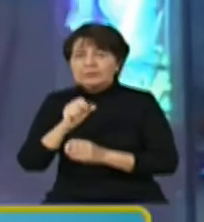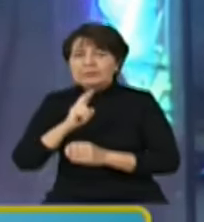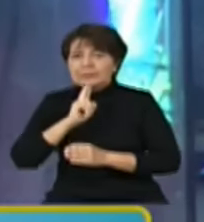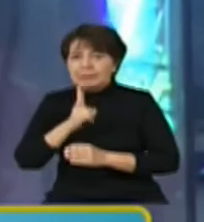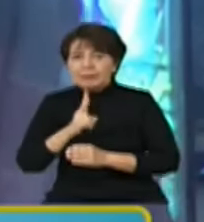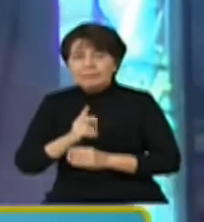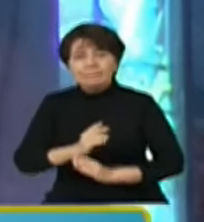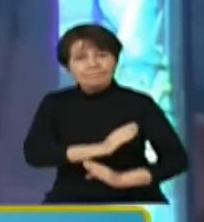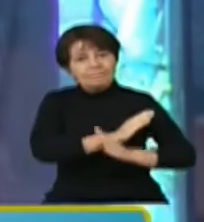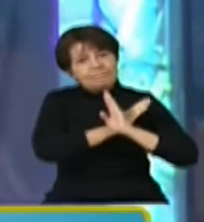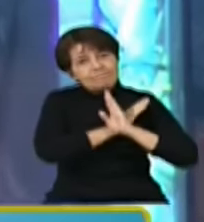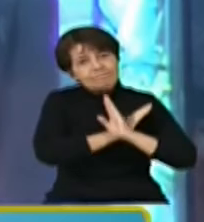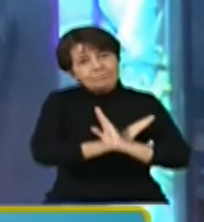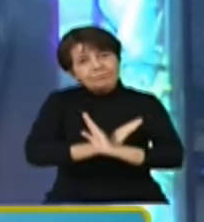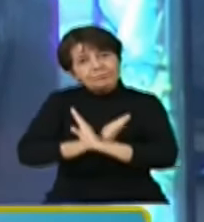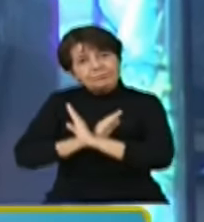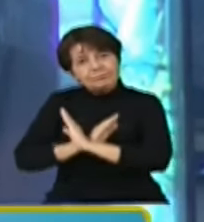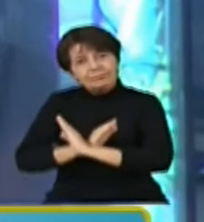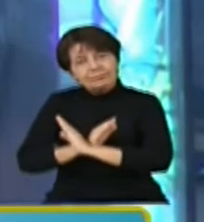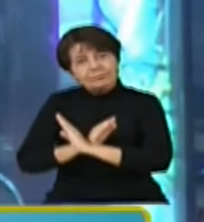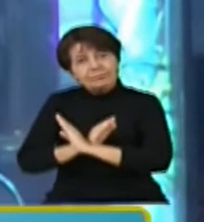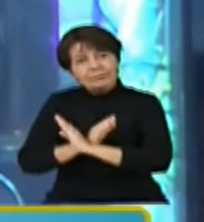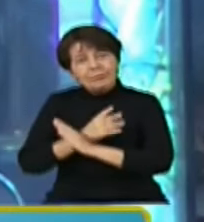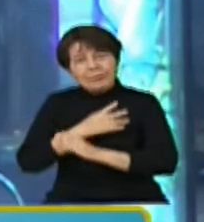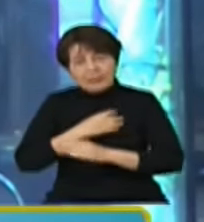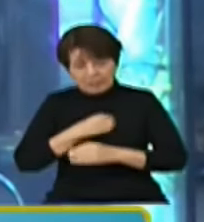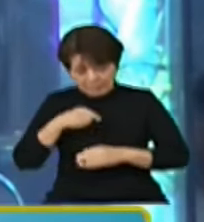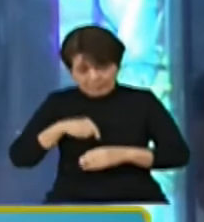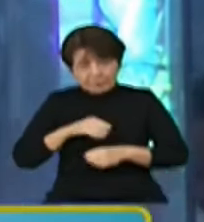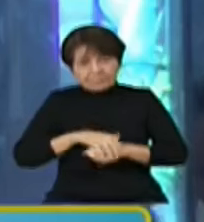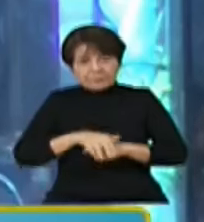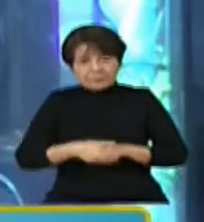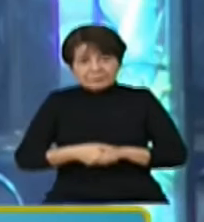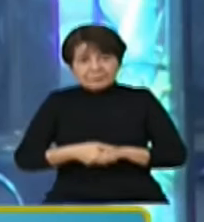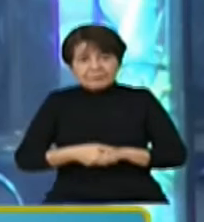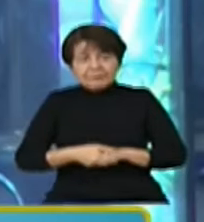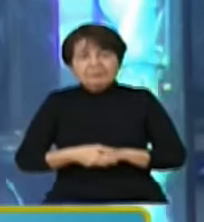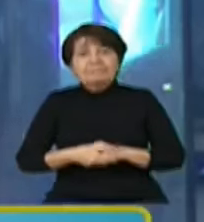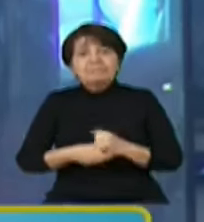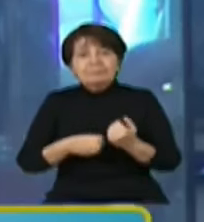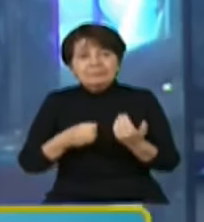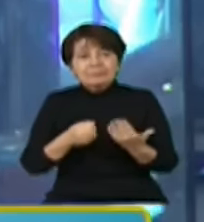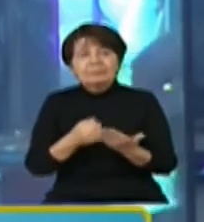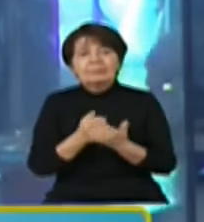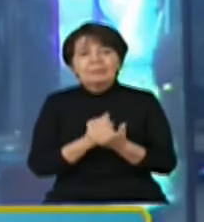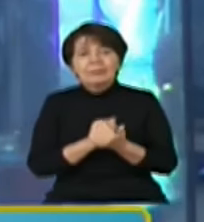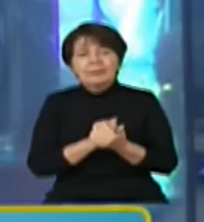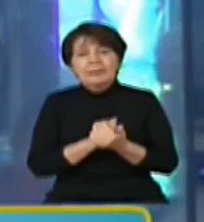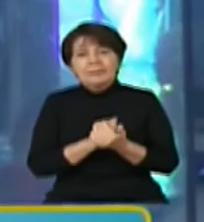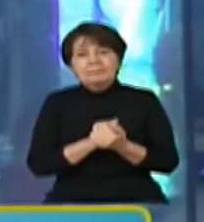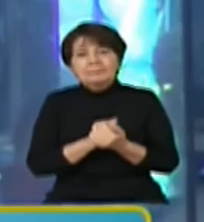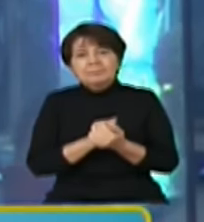proteger el ser que habitaba dentro de ellas, el Hijo, desde su